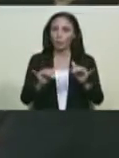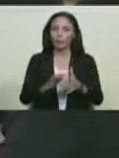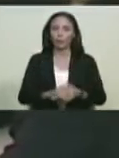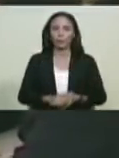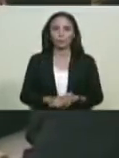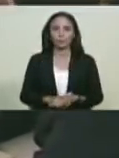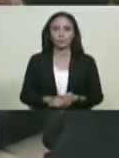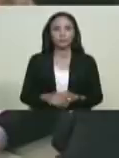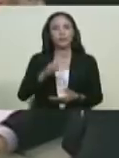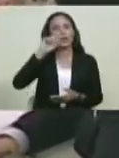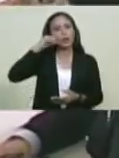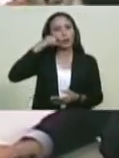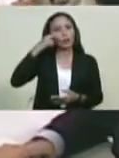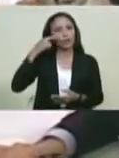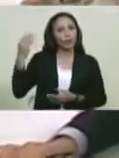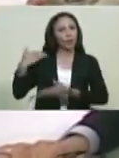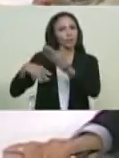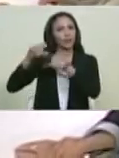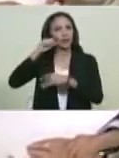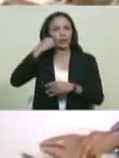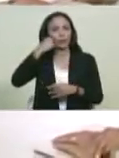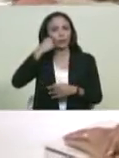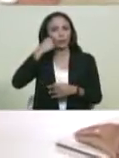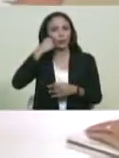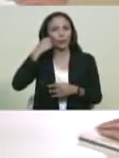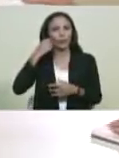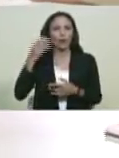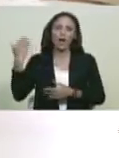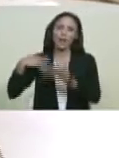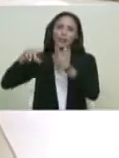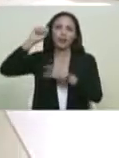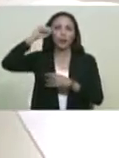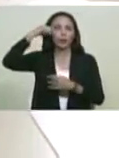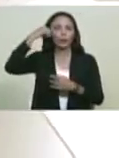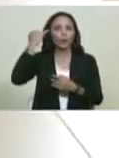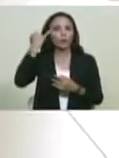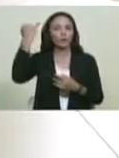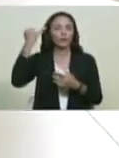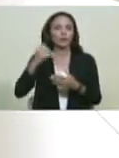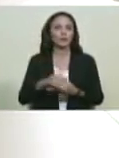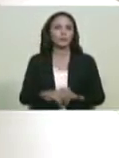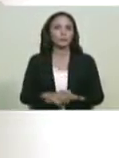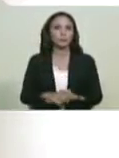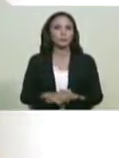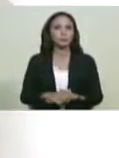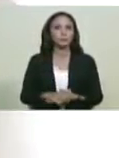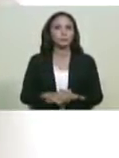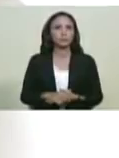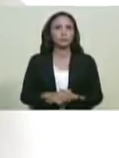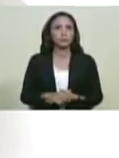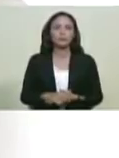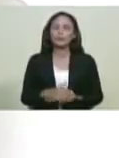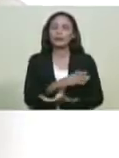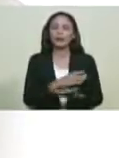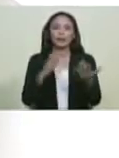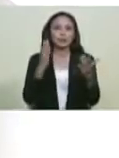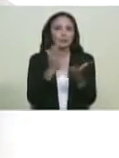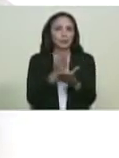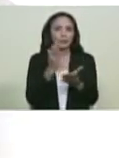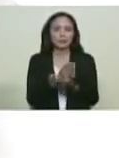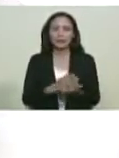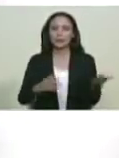estábamos recordando a este gigante y la lucha diaria de la